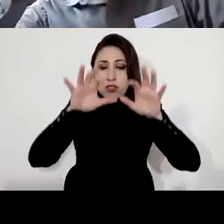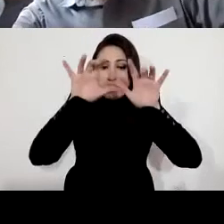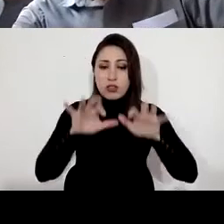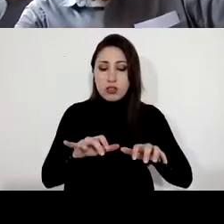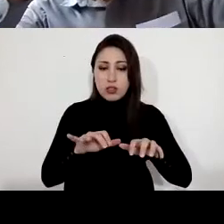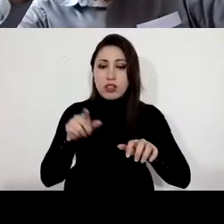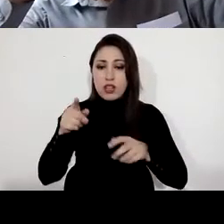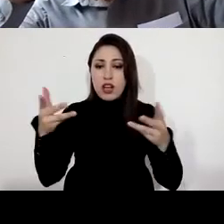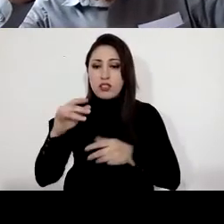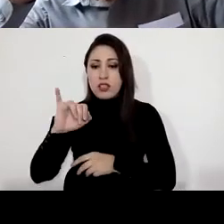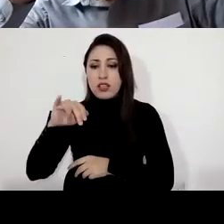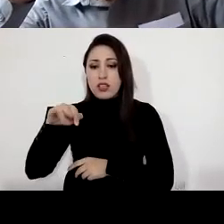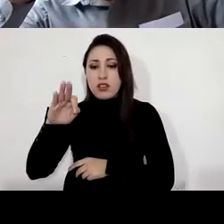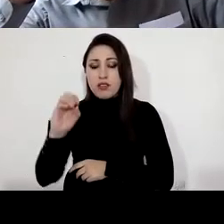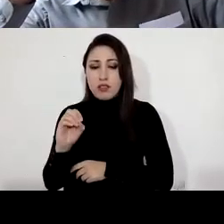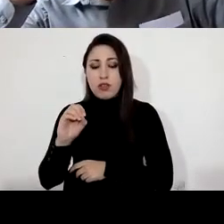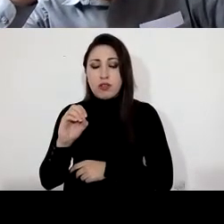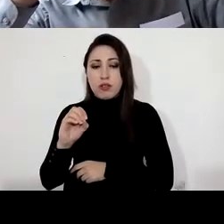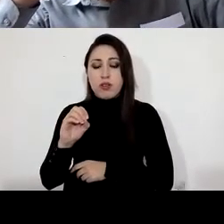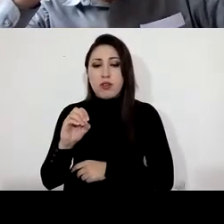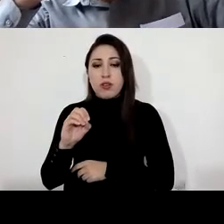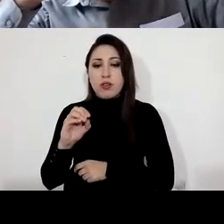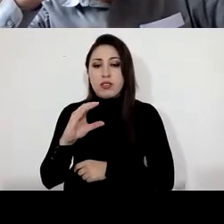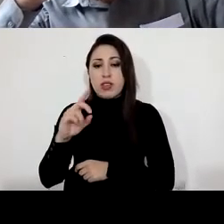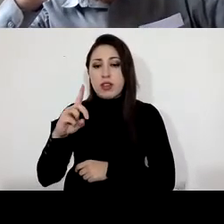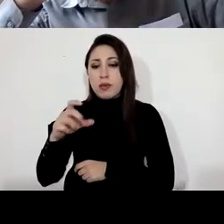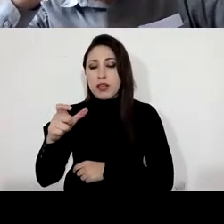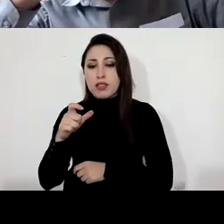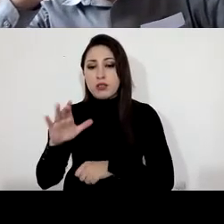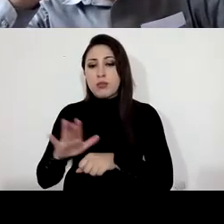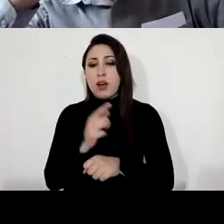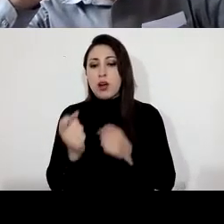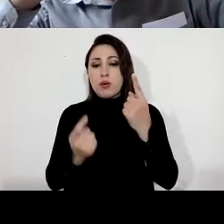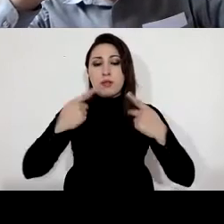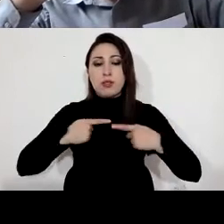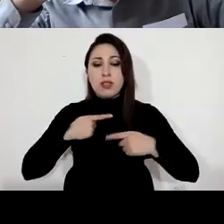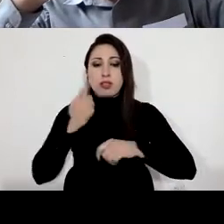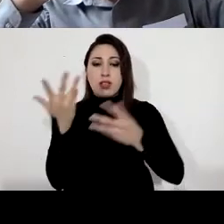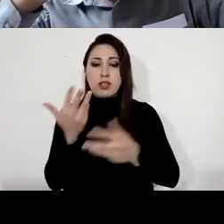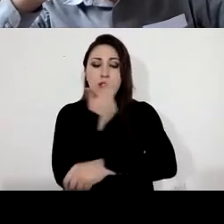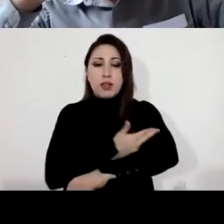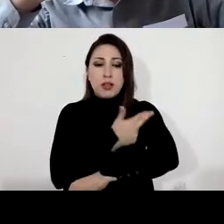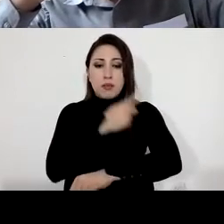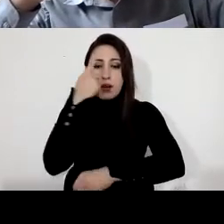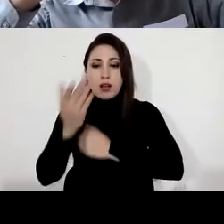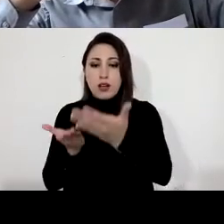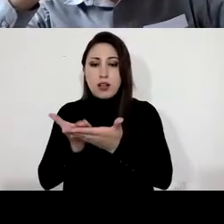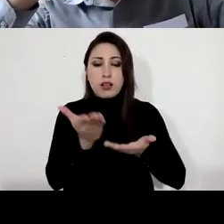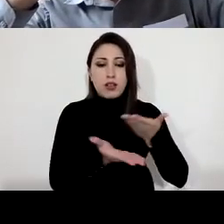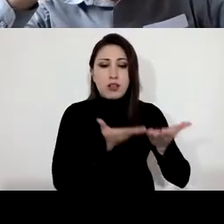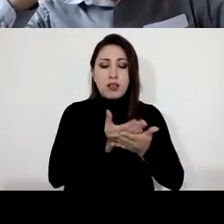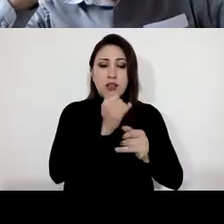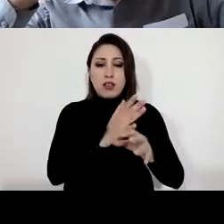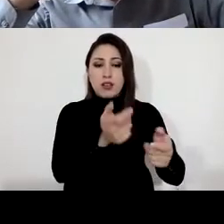Se solicitó la búsqueda de la información correspondiente, dado que esto correspondía a